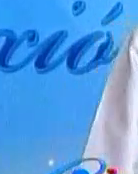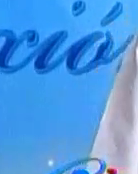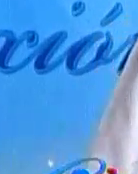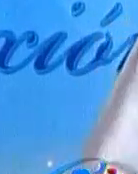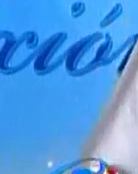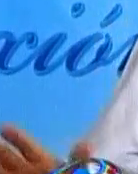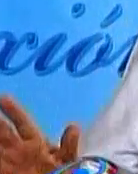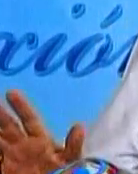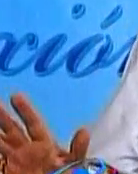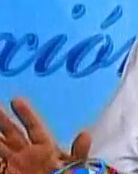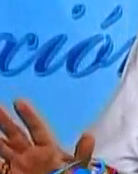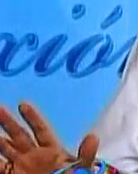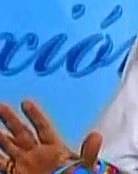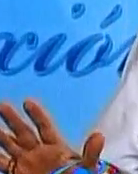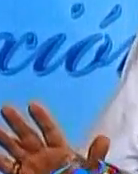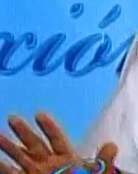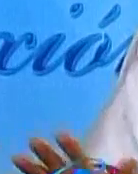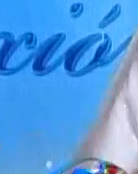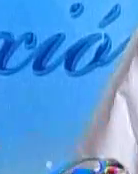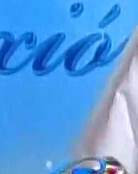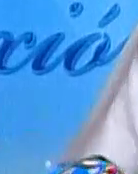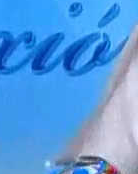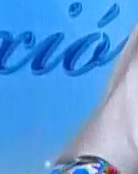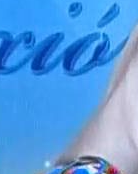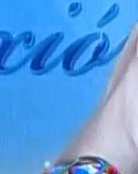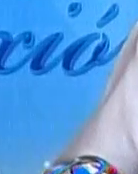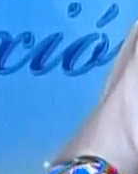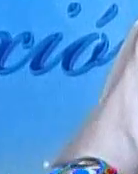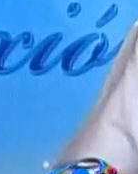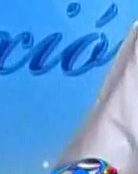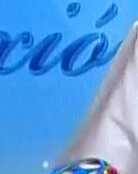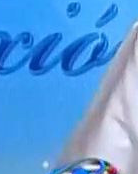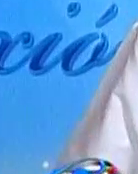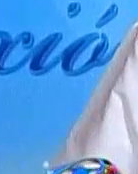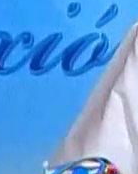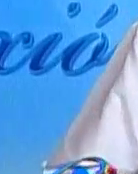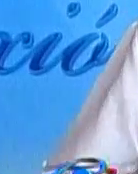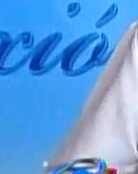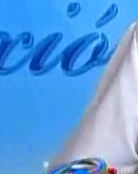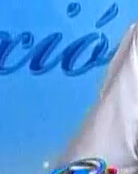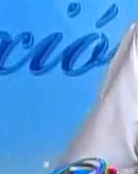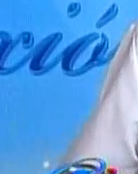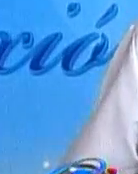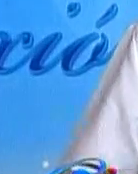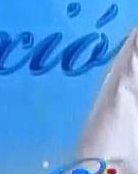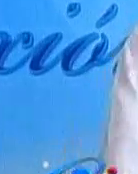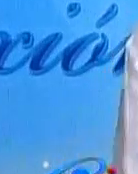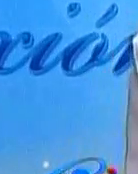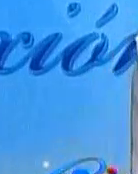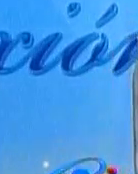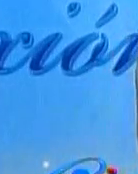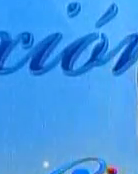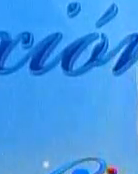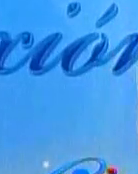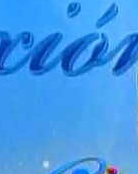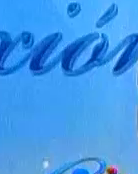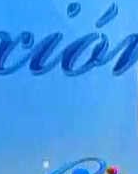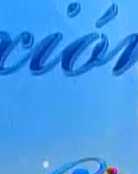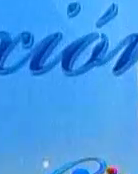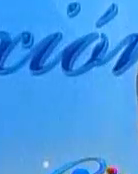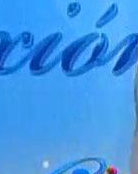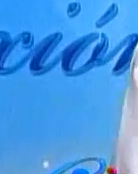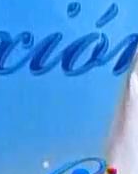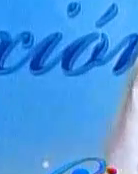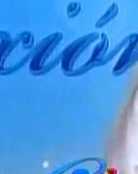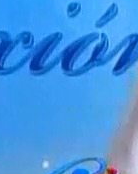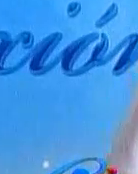a llegar a la parte abdominal, una caja de Pandora, una parte que tiene mucho que ver, y ustedes podrán